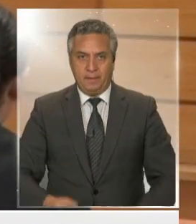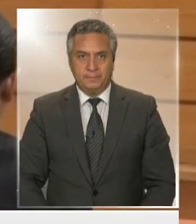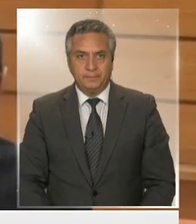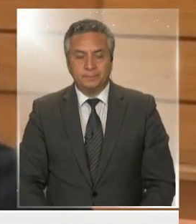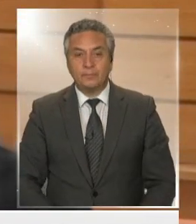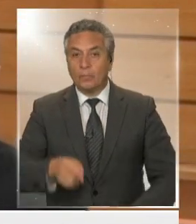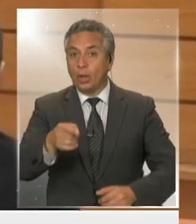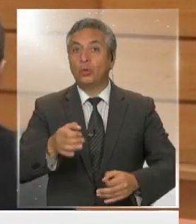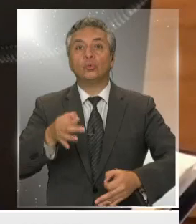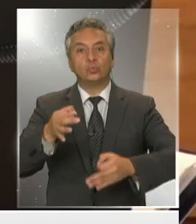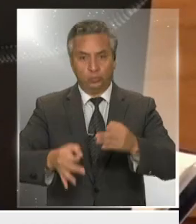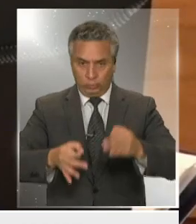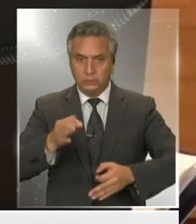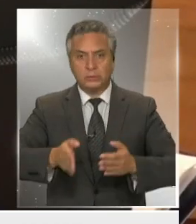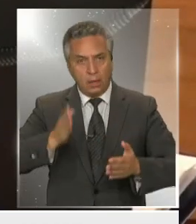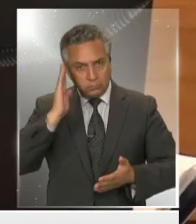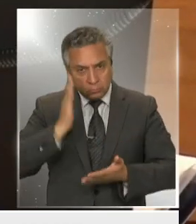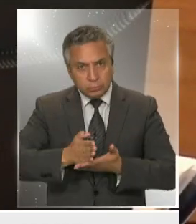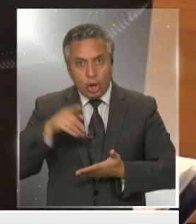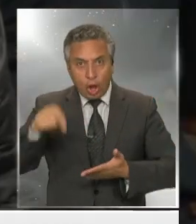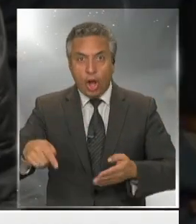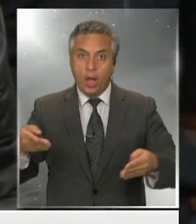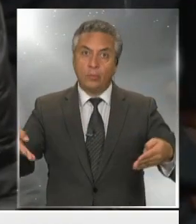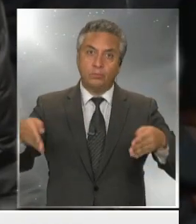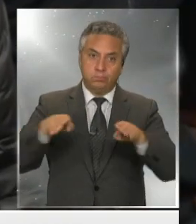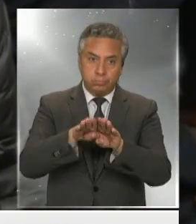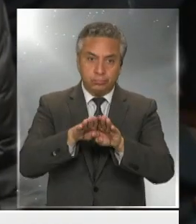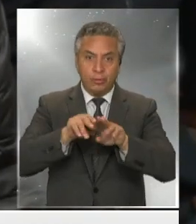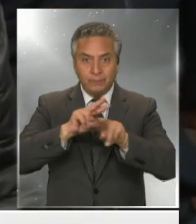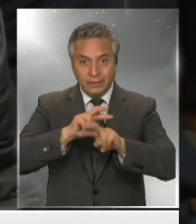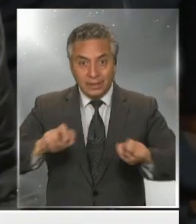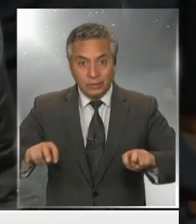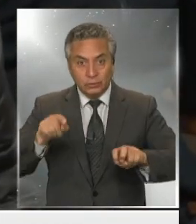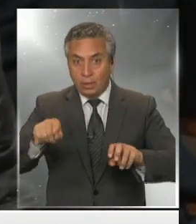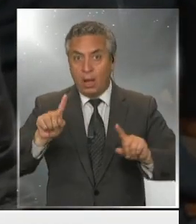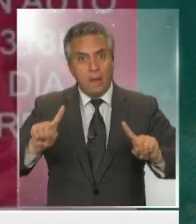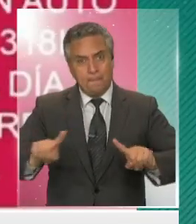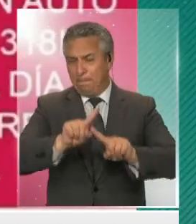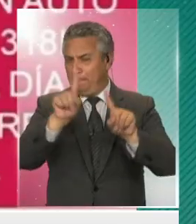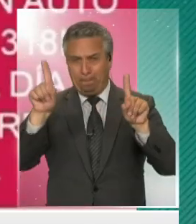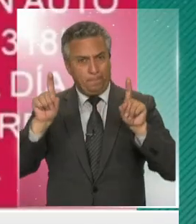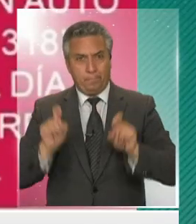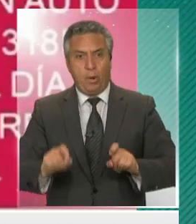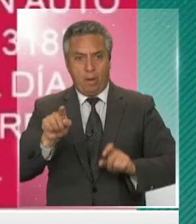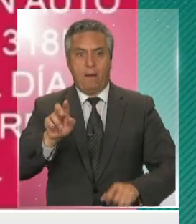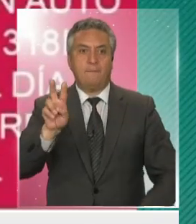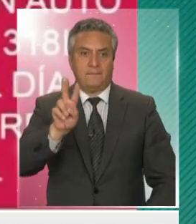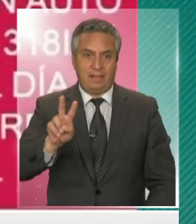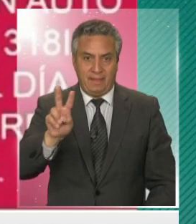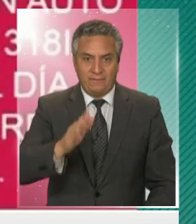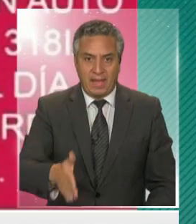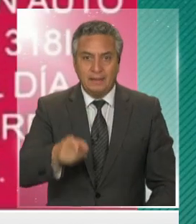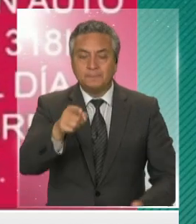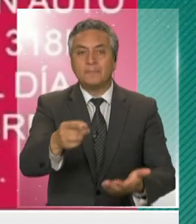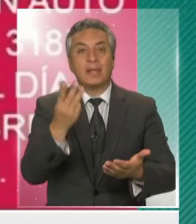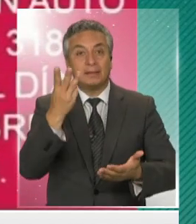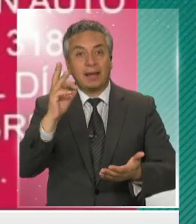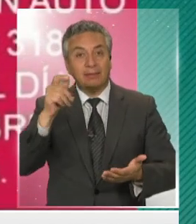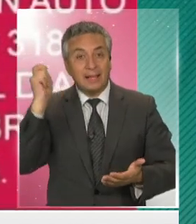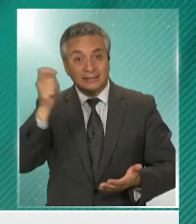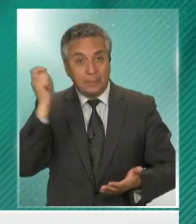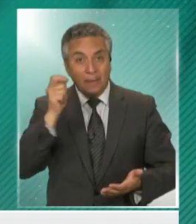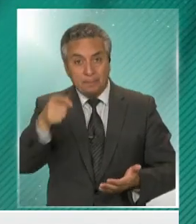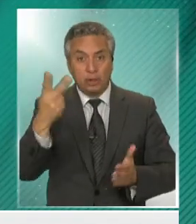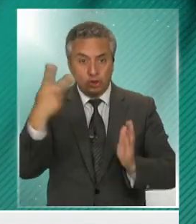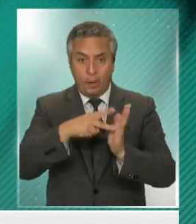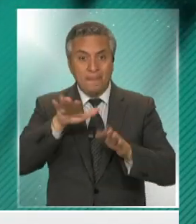La justicia debía decidir hoy si se cerraba o no la investigación de uno de los mayores enigmas policiales de Valdivia. El 30 de septiembre del